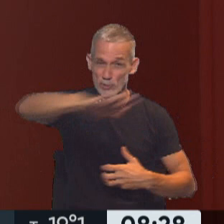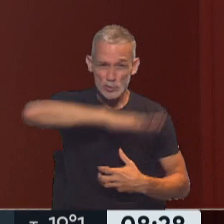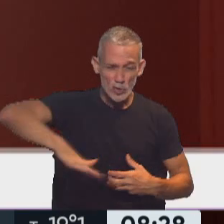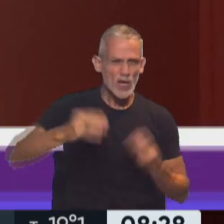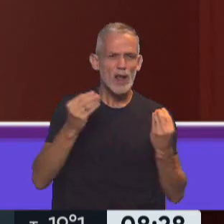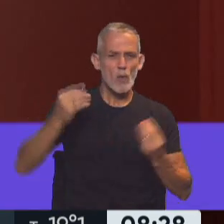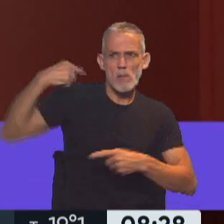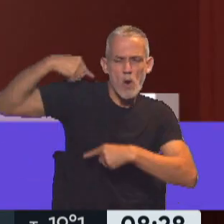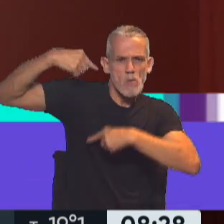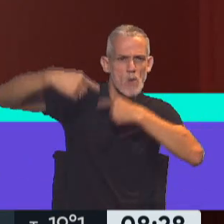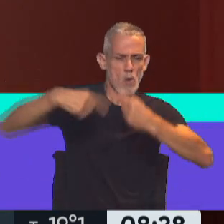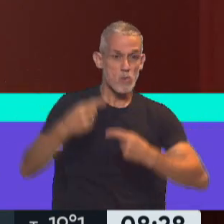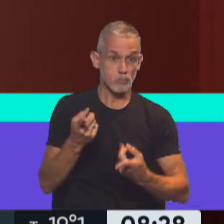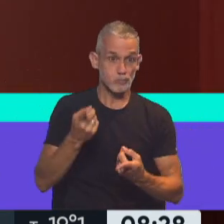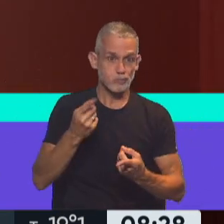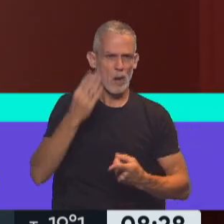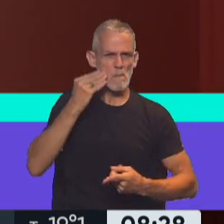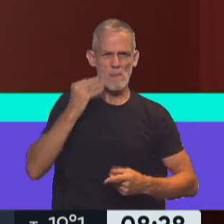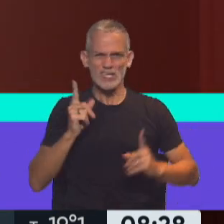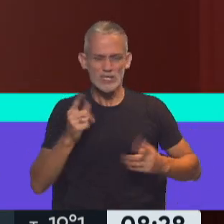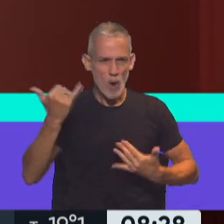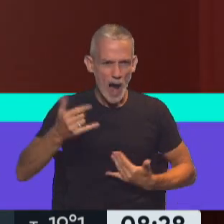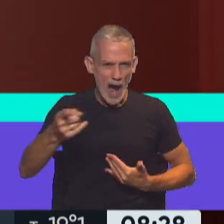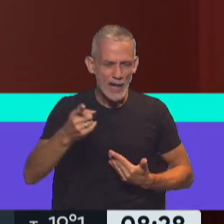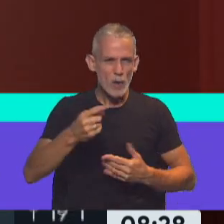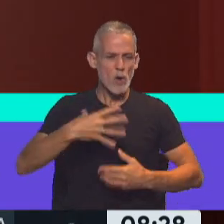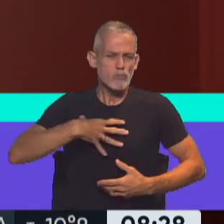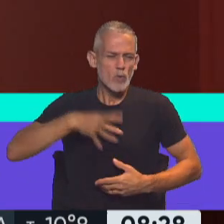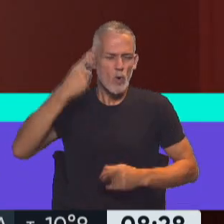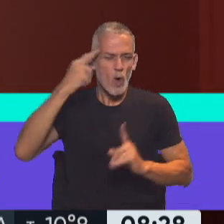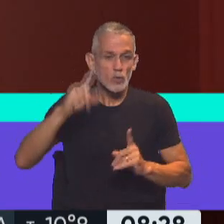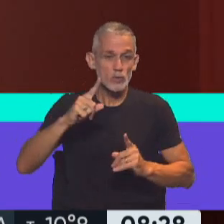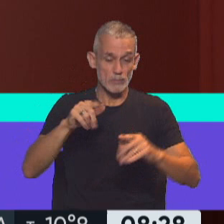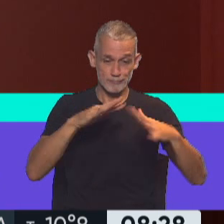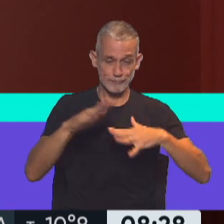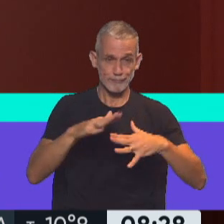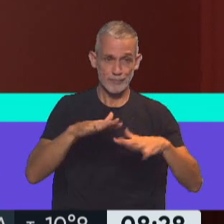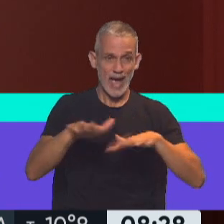el cual está contemplado dentro del machismo y tiene que ver con un montón de creencias, de acciones que